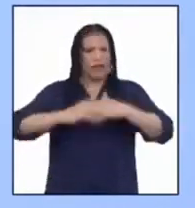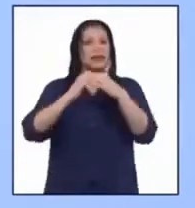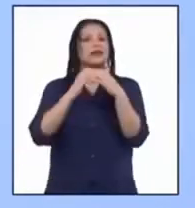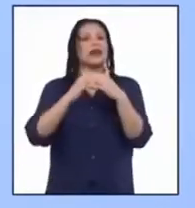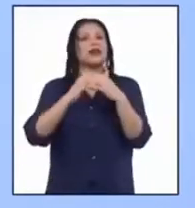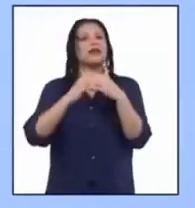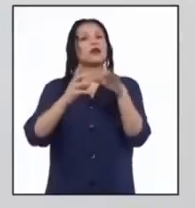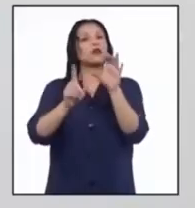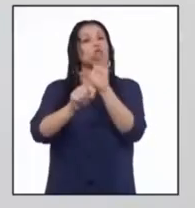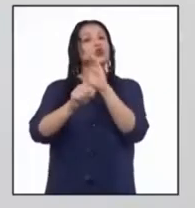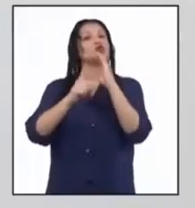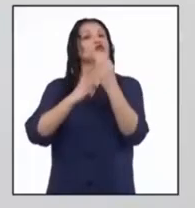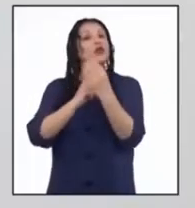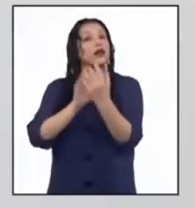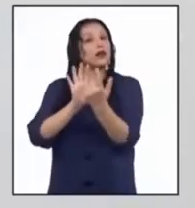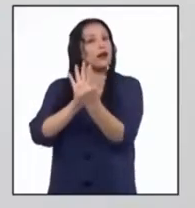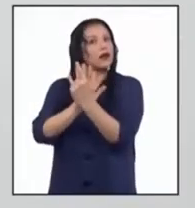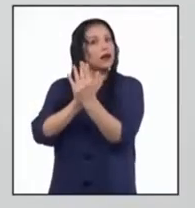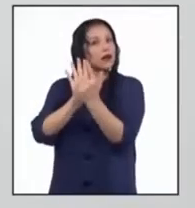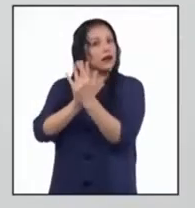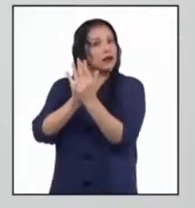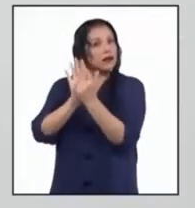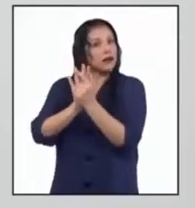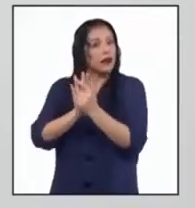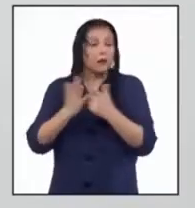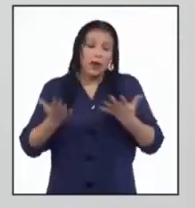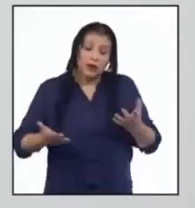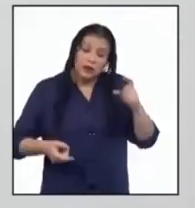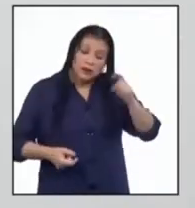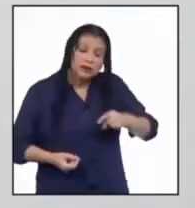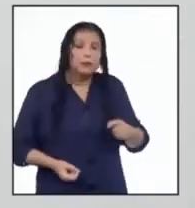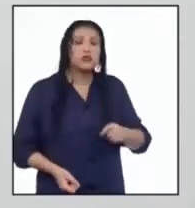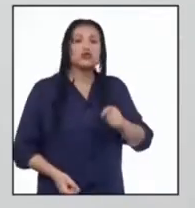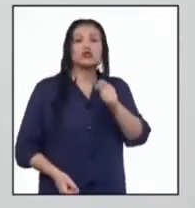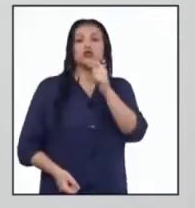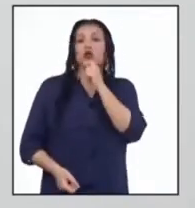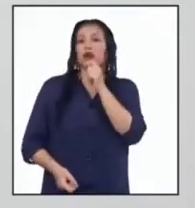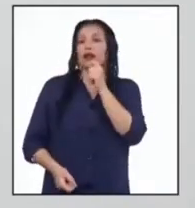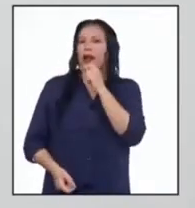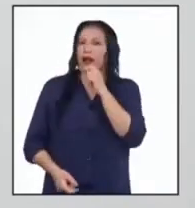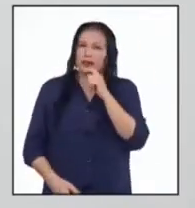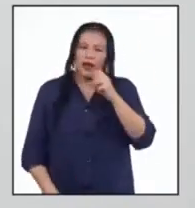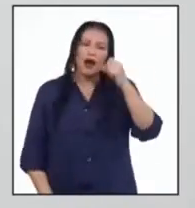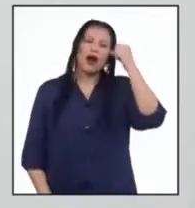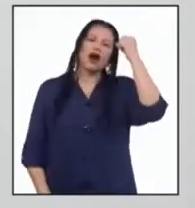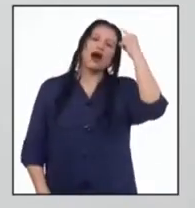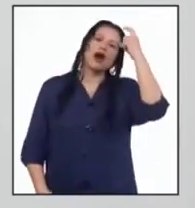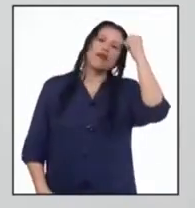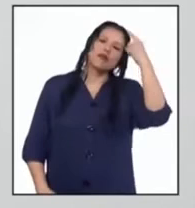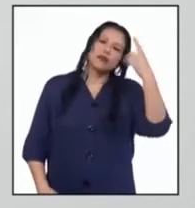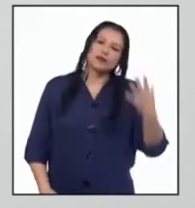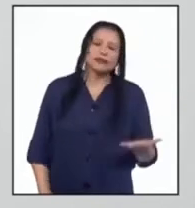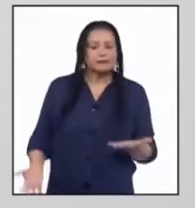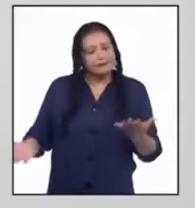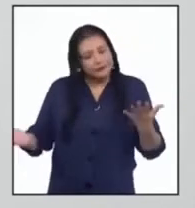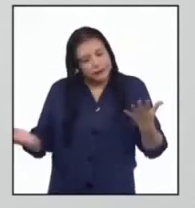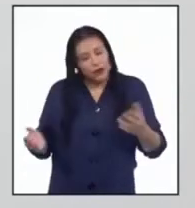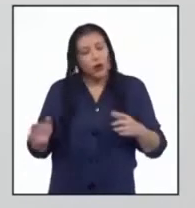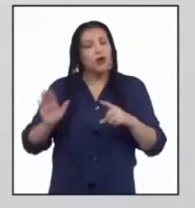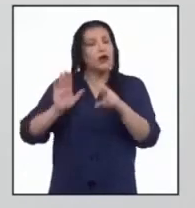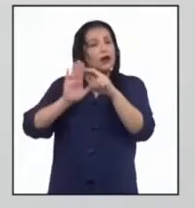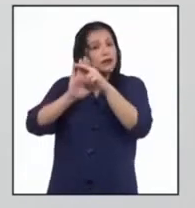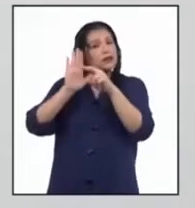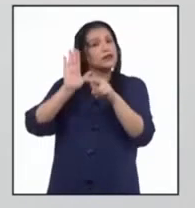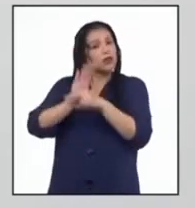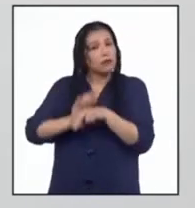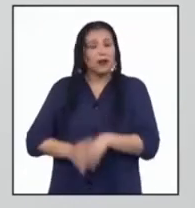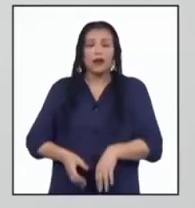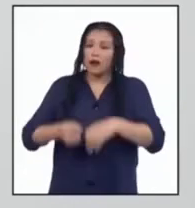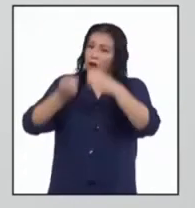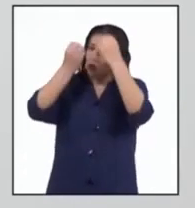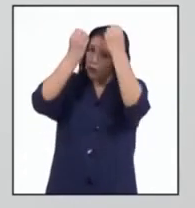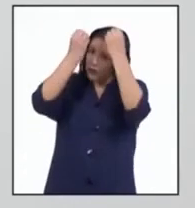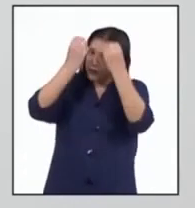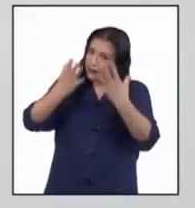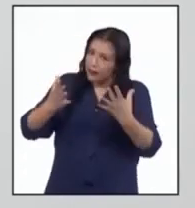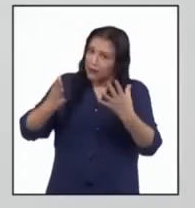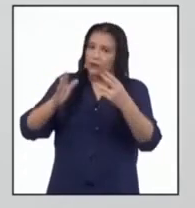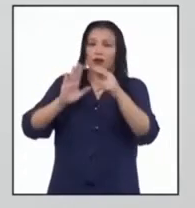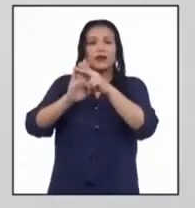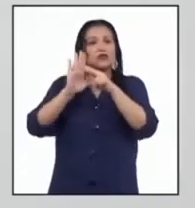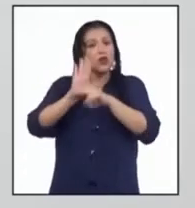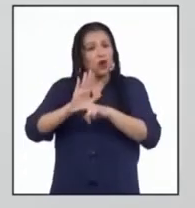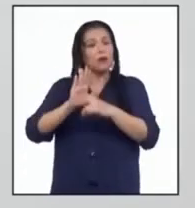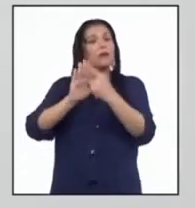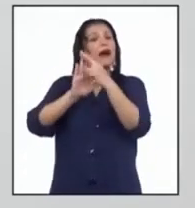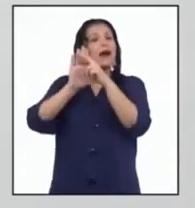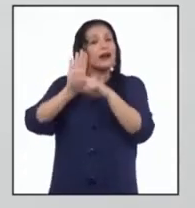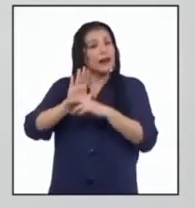de la legalidad. Pues siendo tolerantes y comprensivos con las disposiciones y cumpliéndolas de buena